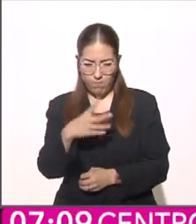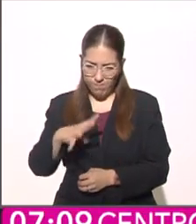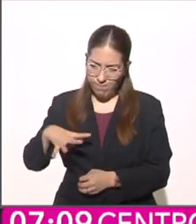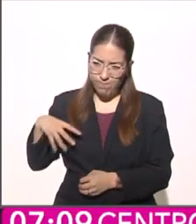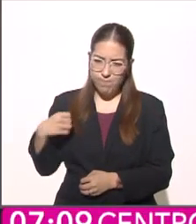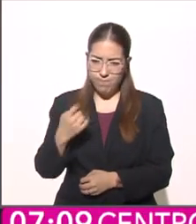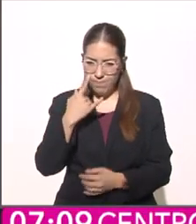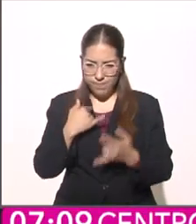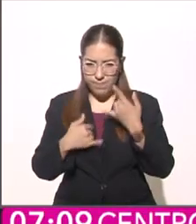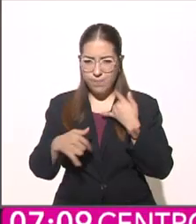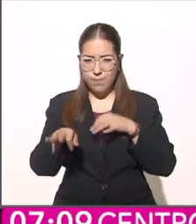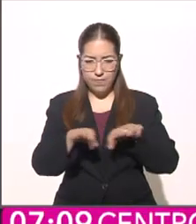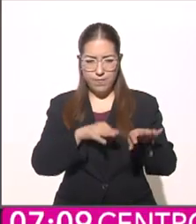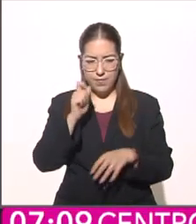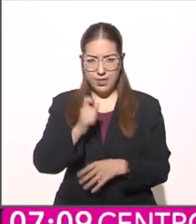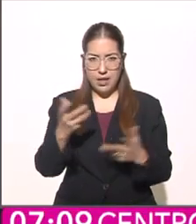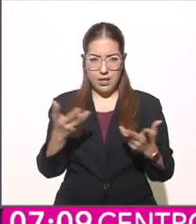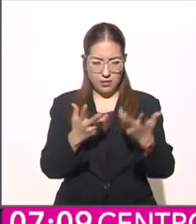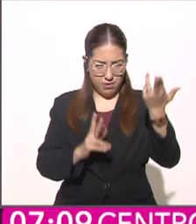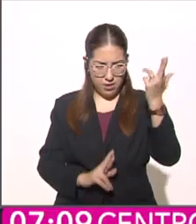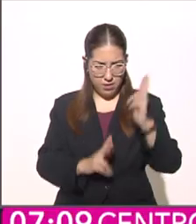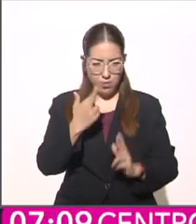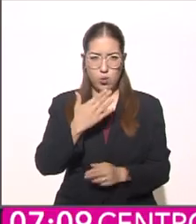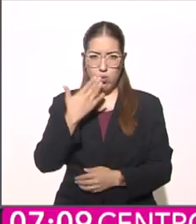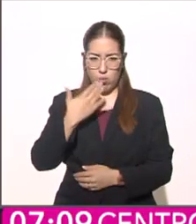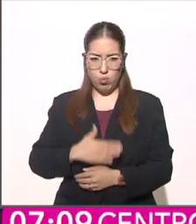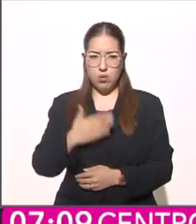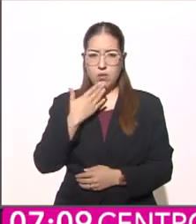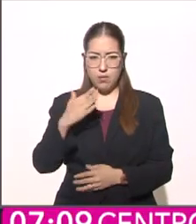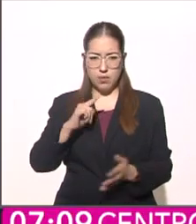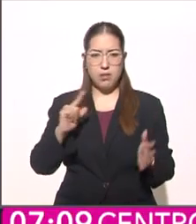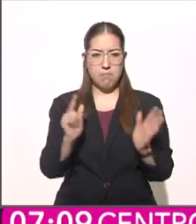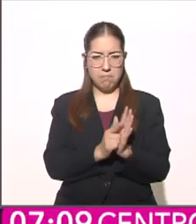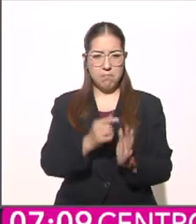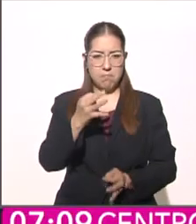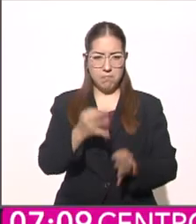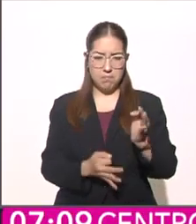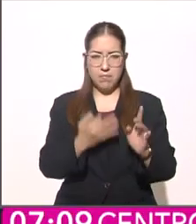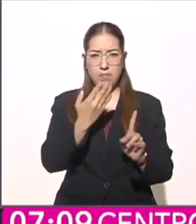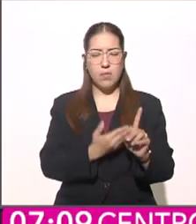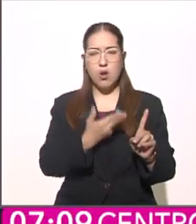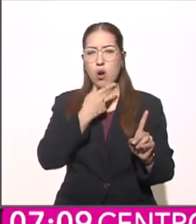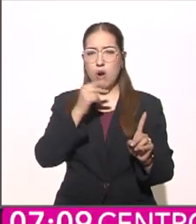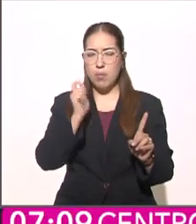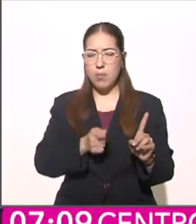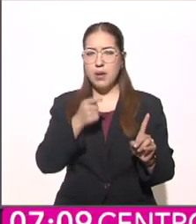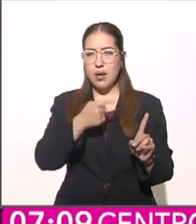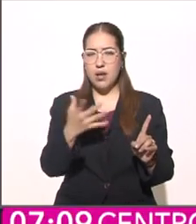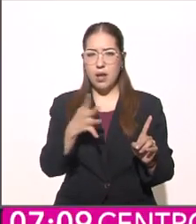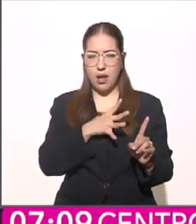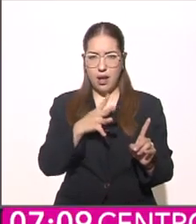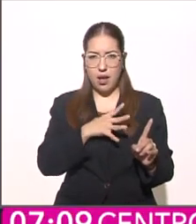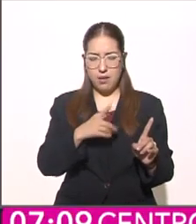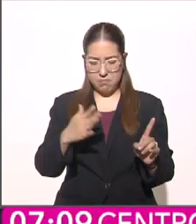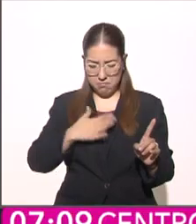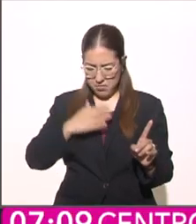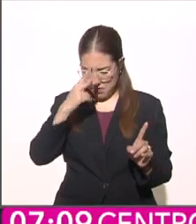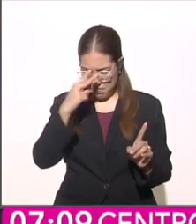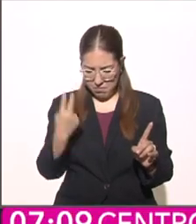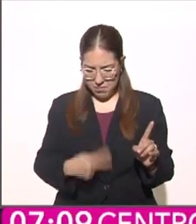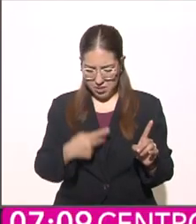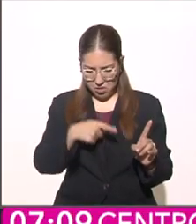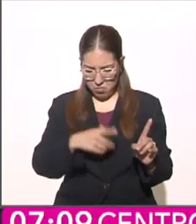a caudillar una revolución justa y legal. Al vidente de los destinos de mi patria que